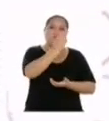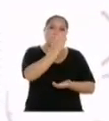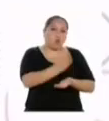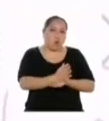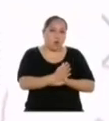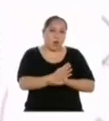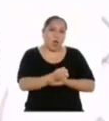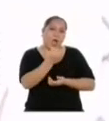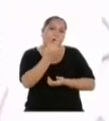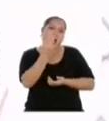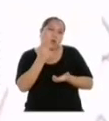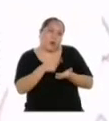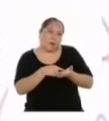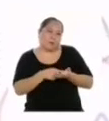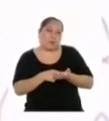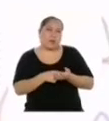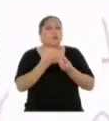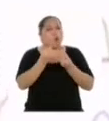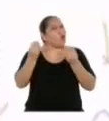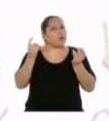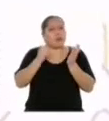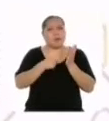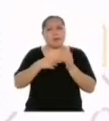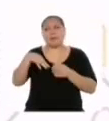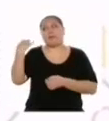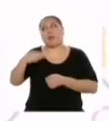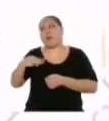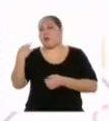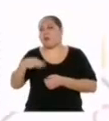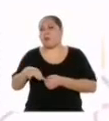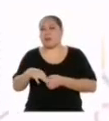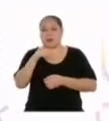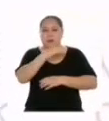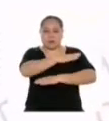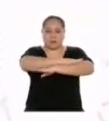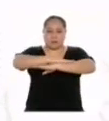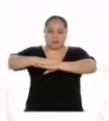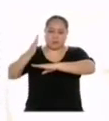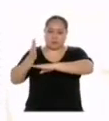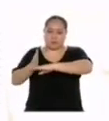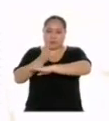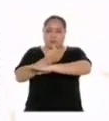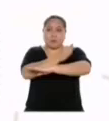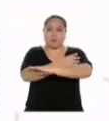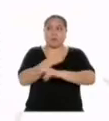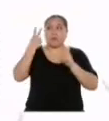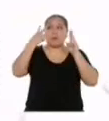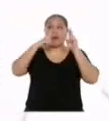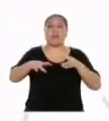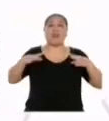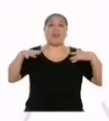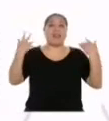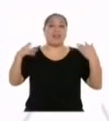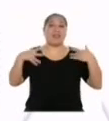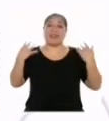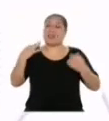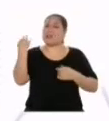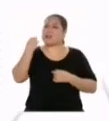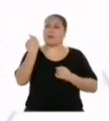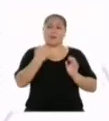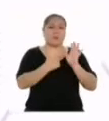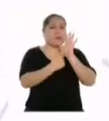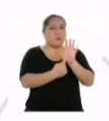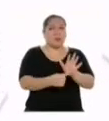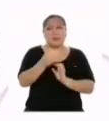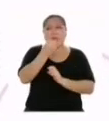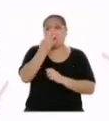nunca, a veces, con frecuencia y siempre, como los valores de la variable. Se destaca que la alegría siempre está